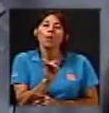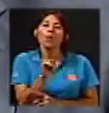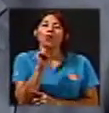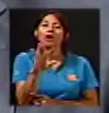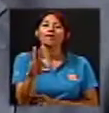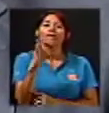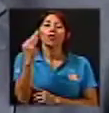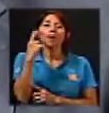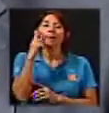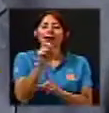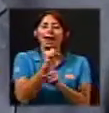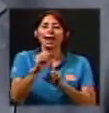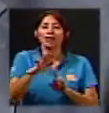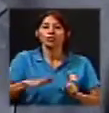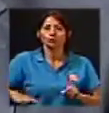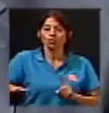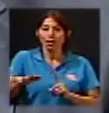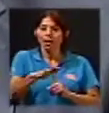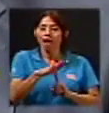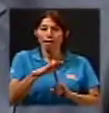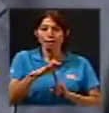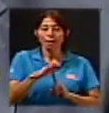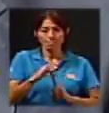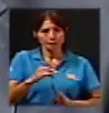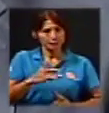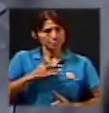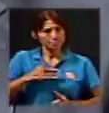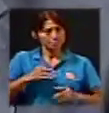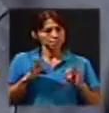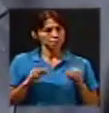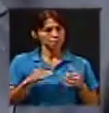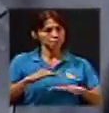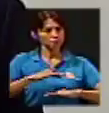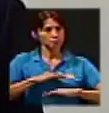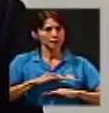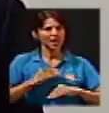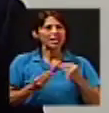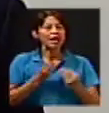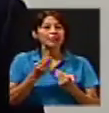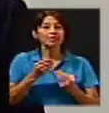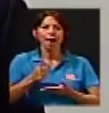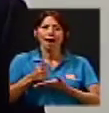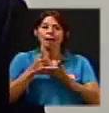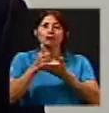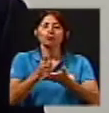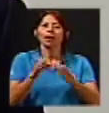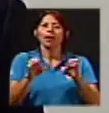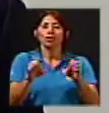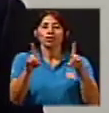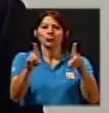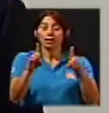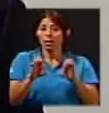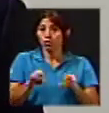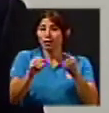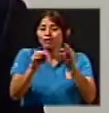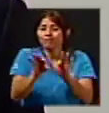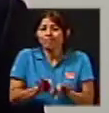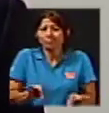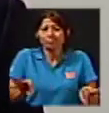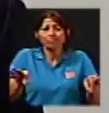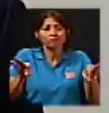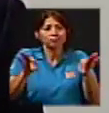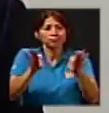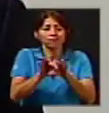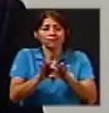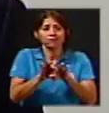sociedad sea una sociedad de mayor bienestar, es precisamente la ayuda a la educación. La educación es fundamental. Don Juan, si